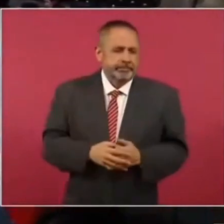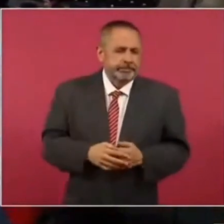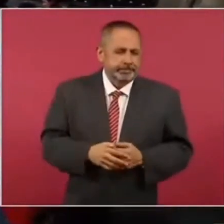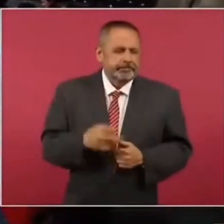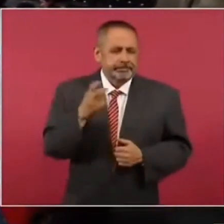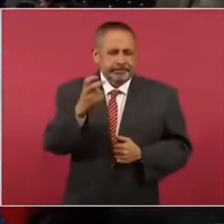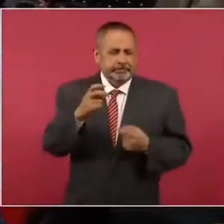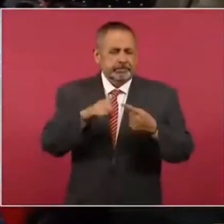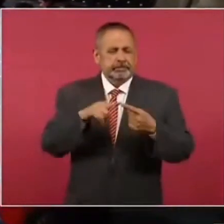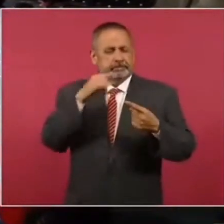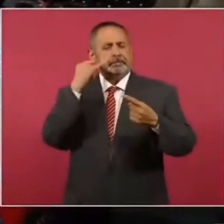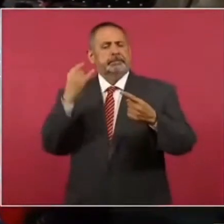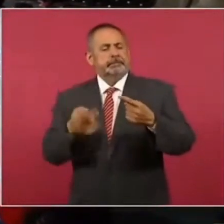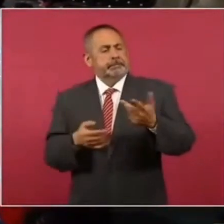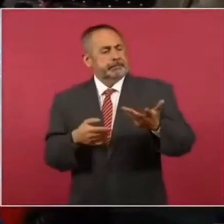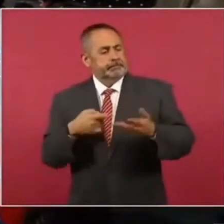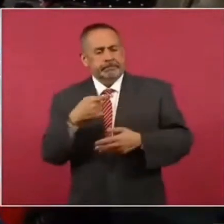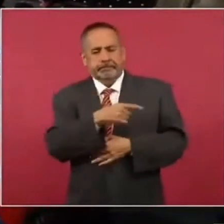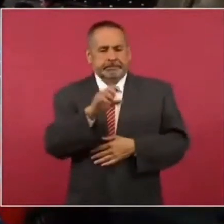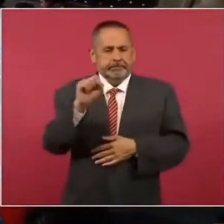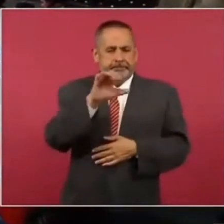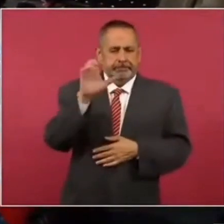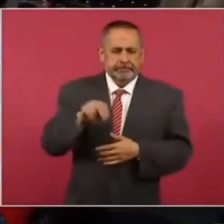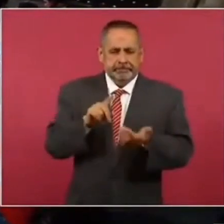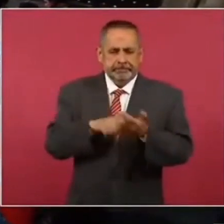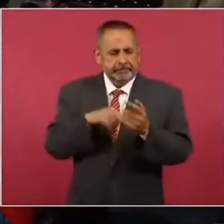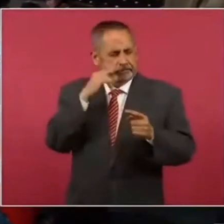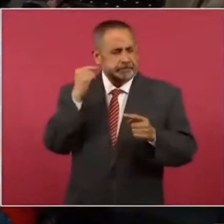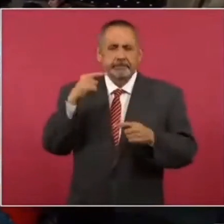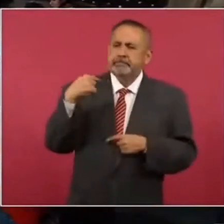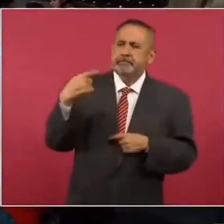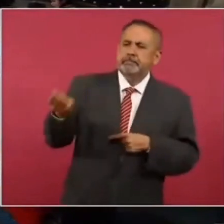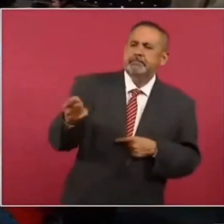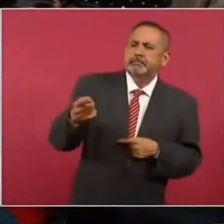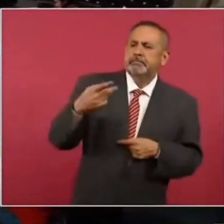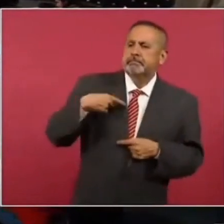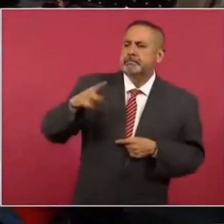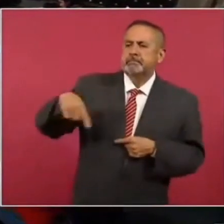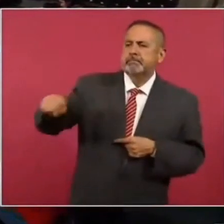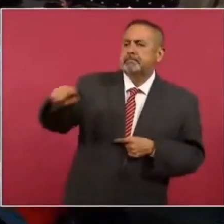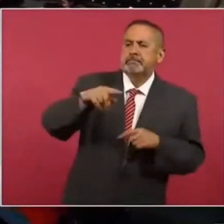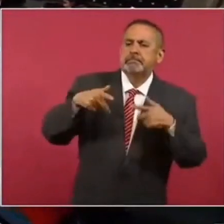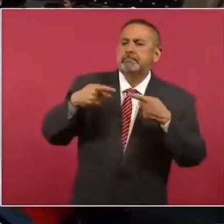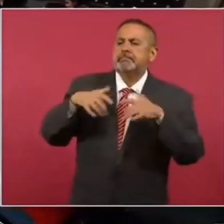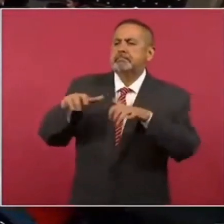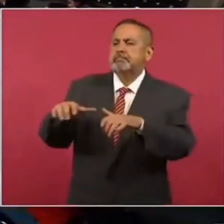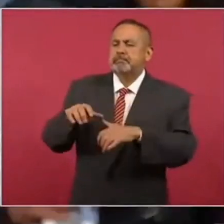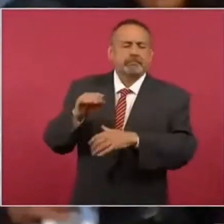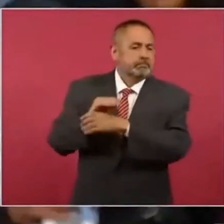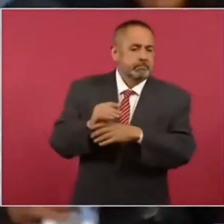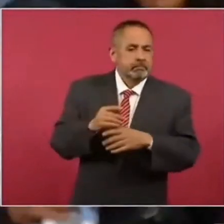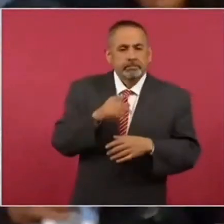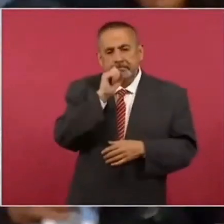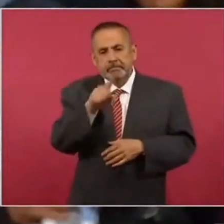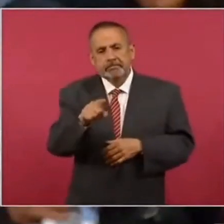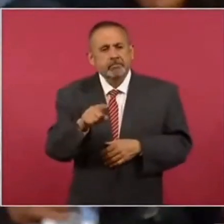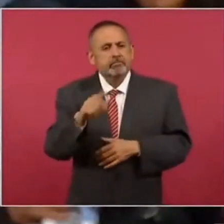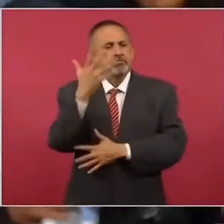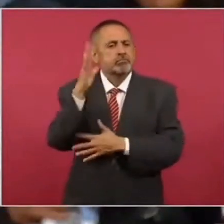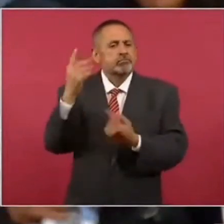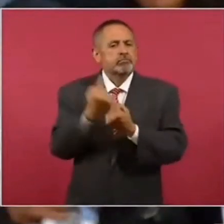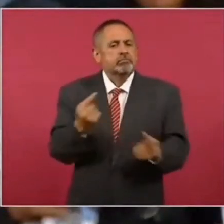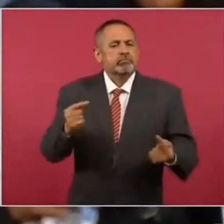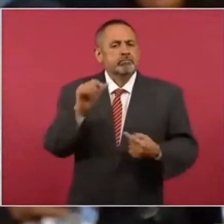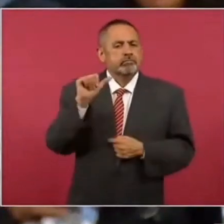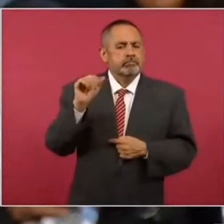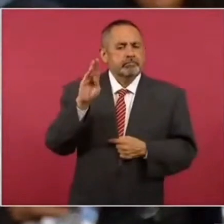los tantos agravios. Yo considero que el peor agravio al pueblo de México por parte de la Corte, pues es el caso de la guardería ABC, ¿no?